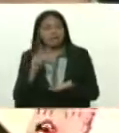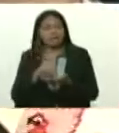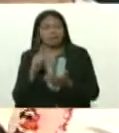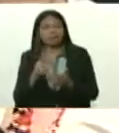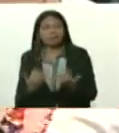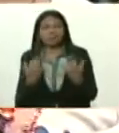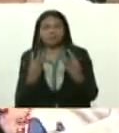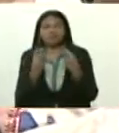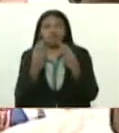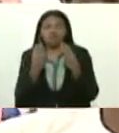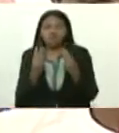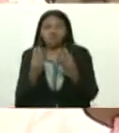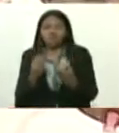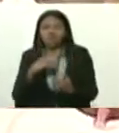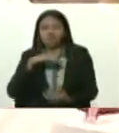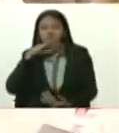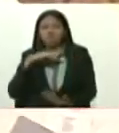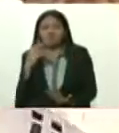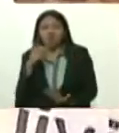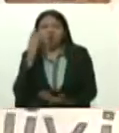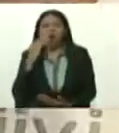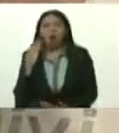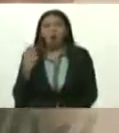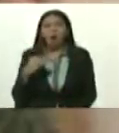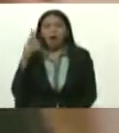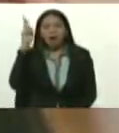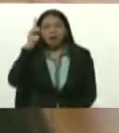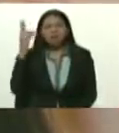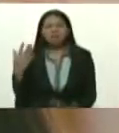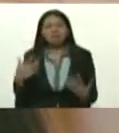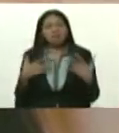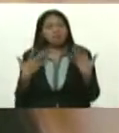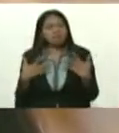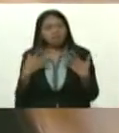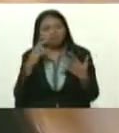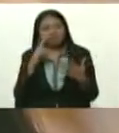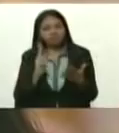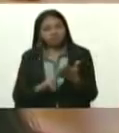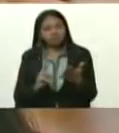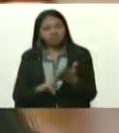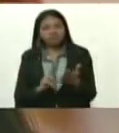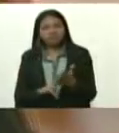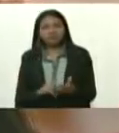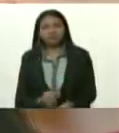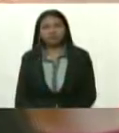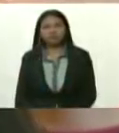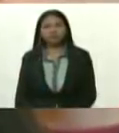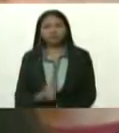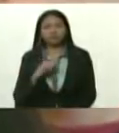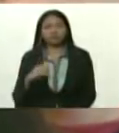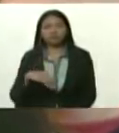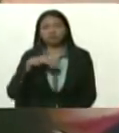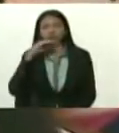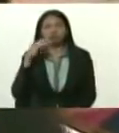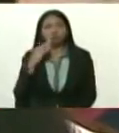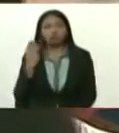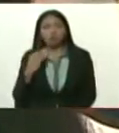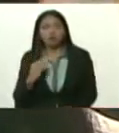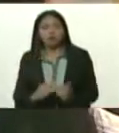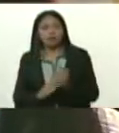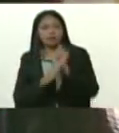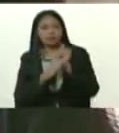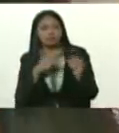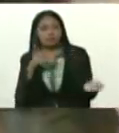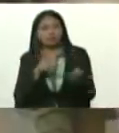Mucha joven indígena. Me alegra mucho, Noelí, que estemos llenos de jóvenes líderes que